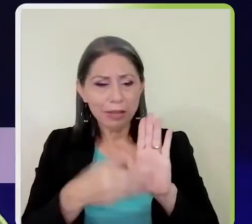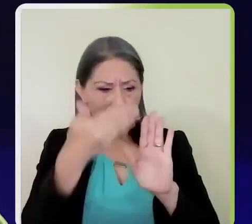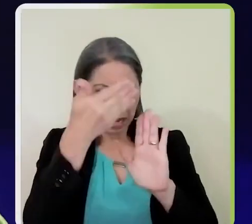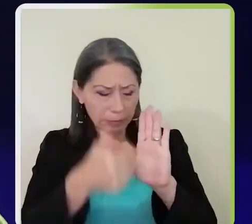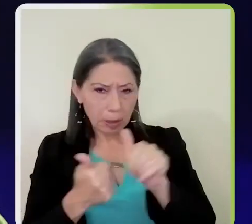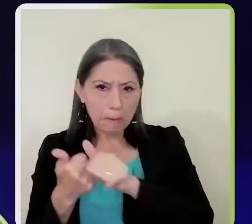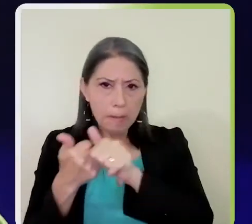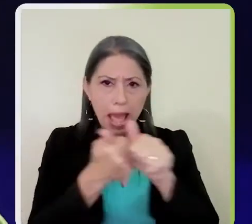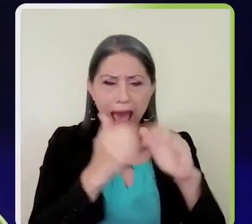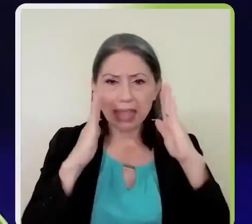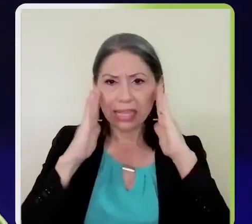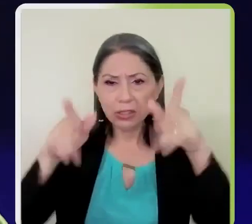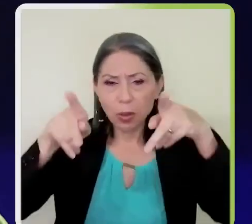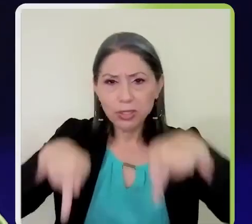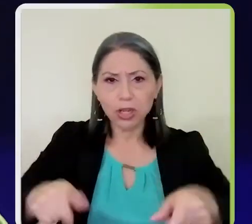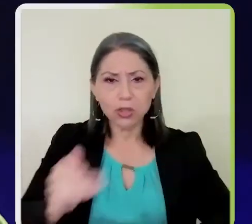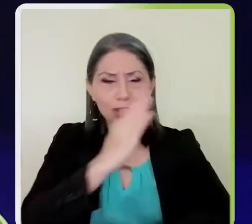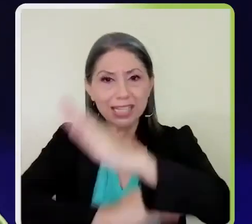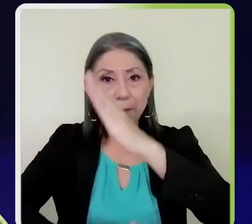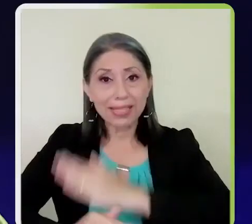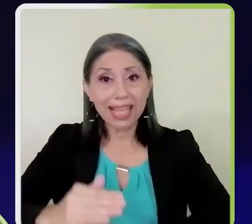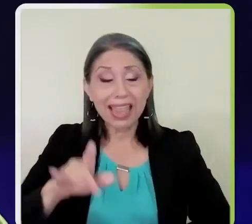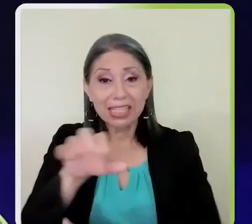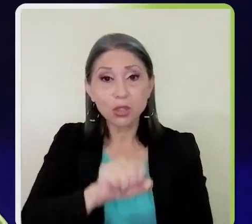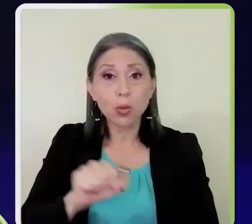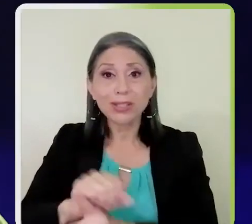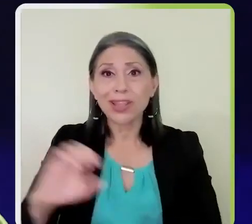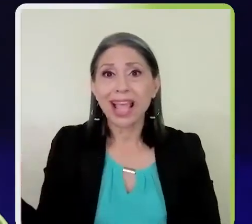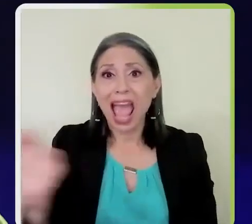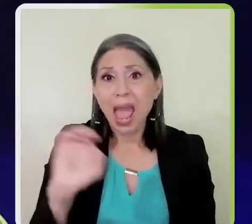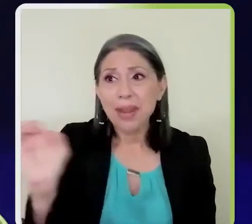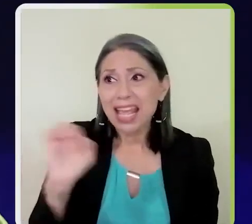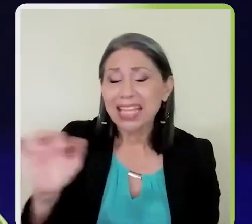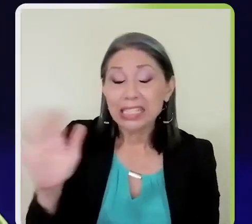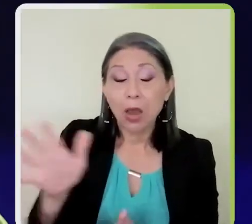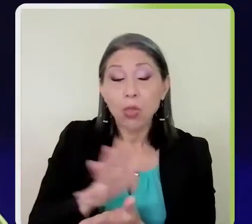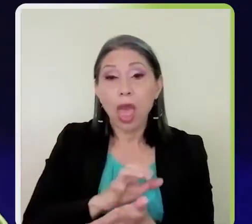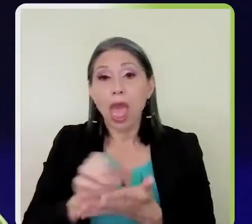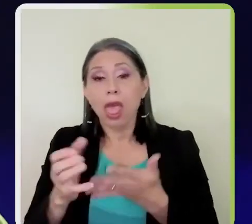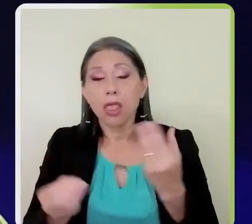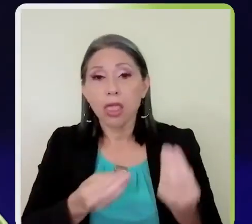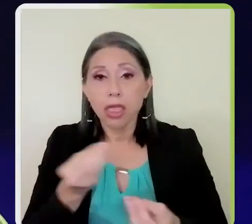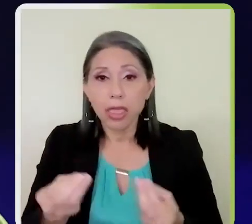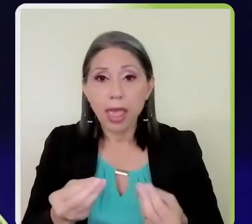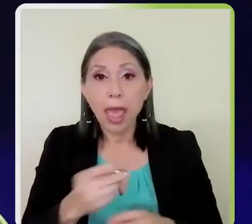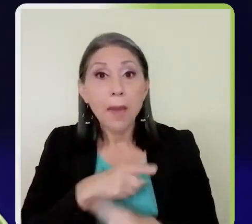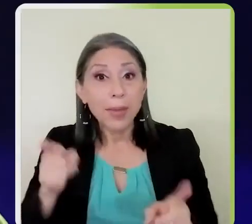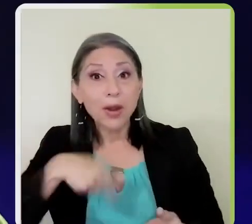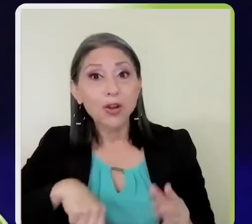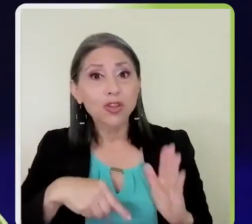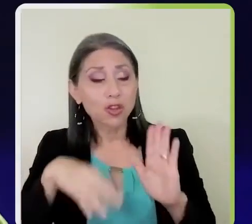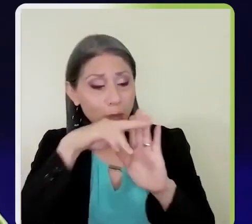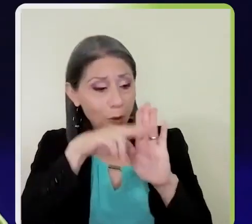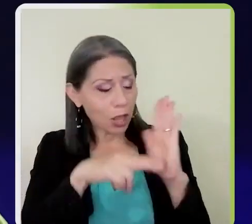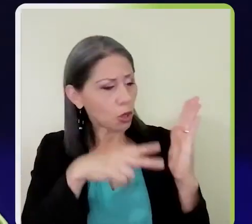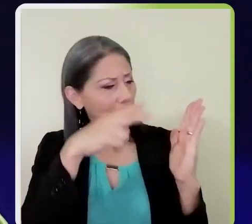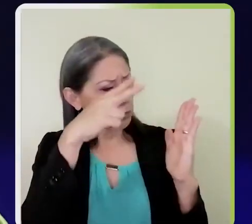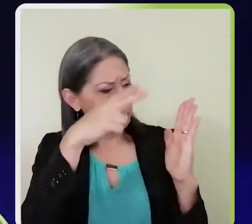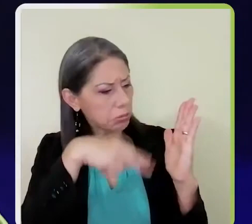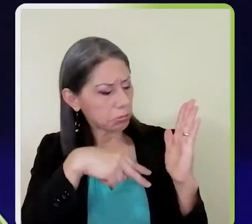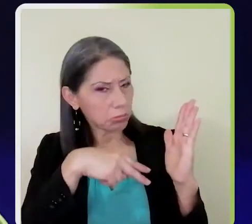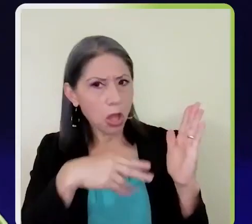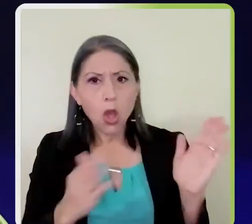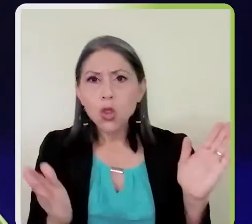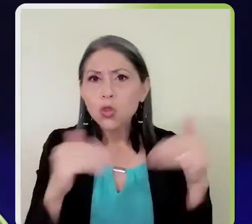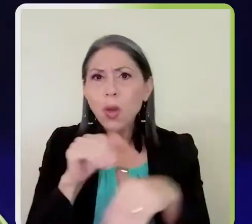con discapacidad frente a una emergencia o un desastre, pero incluso cuando revisamos esas normas no hay nada que nos